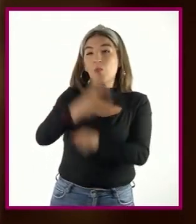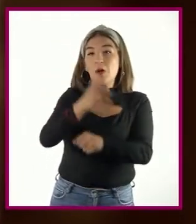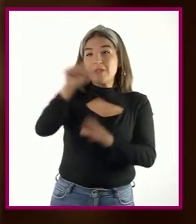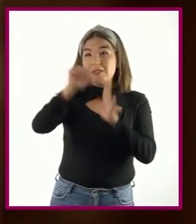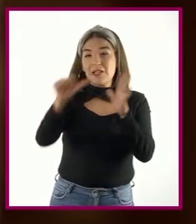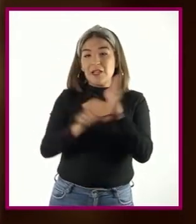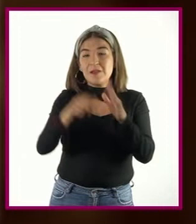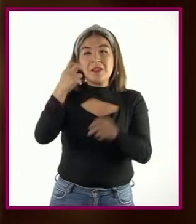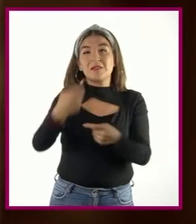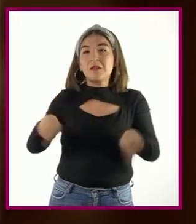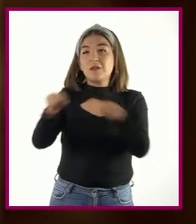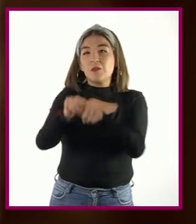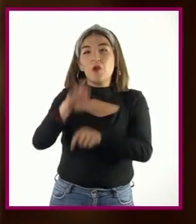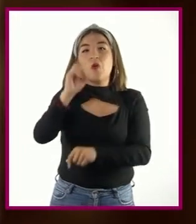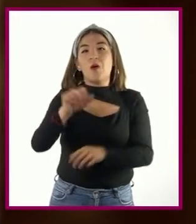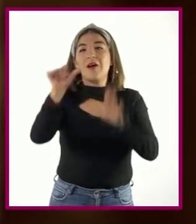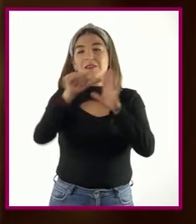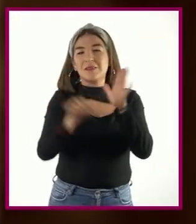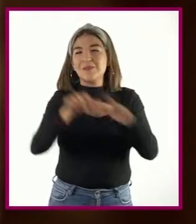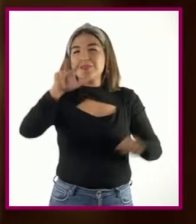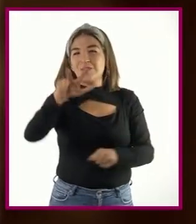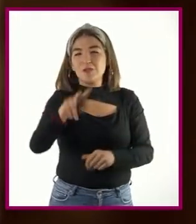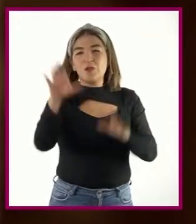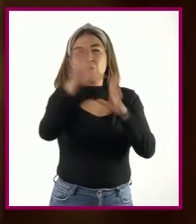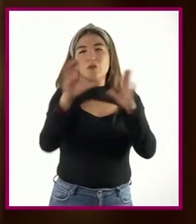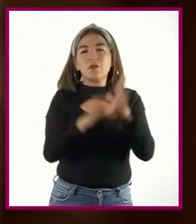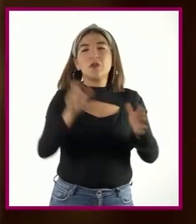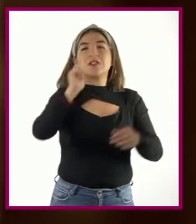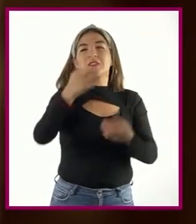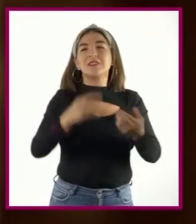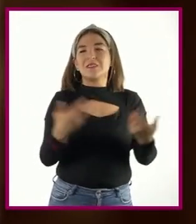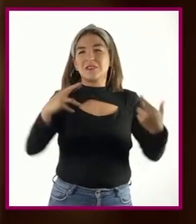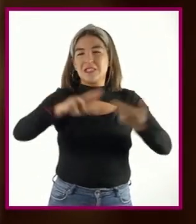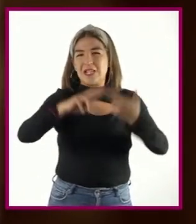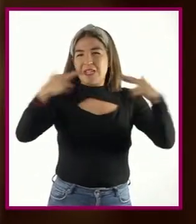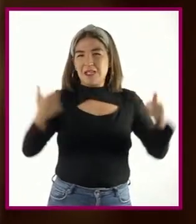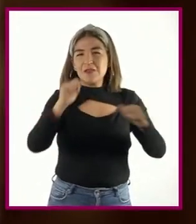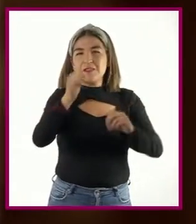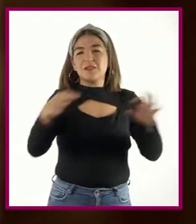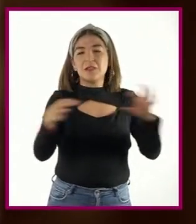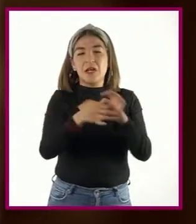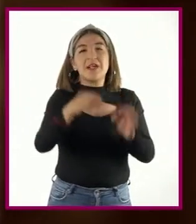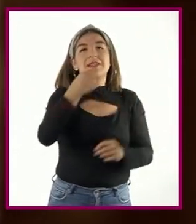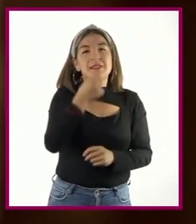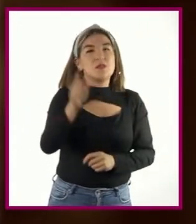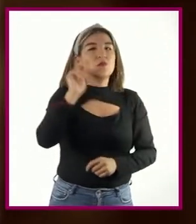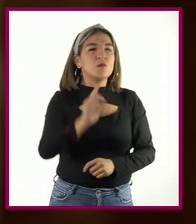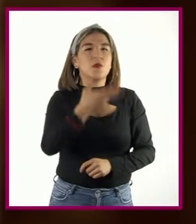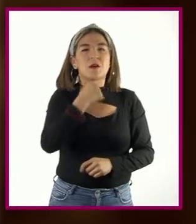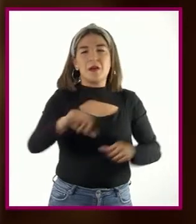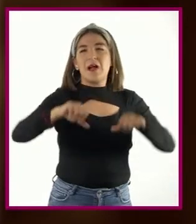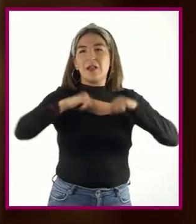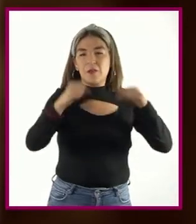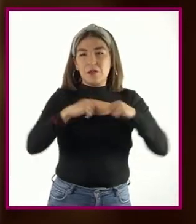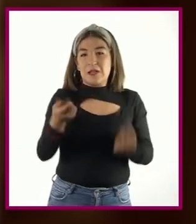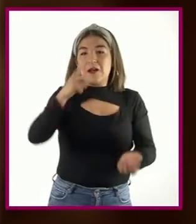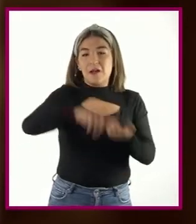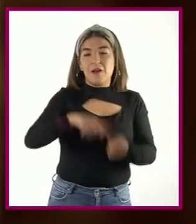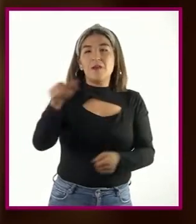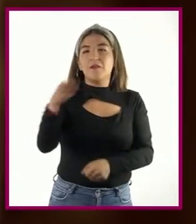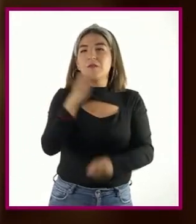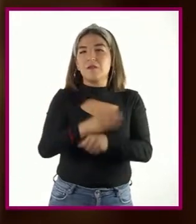o los que están en el 18 constitucional relacionado a las niñas, niños y adolescentes que se encuentran